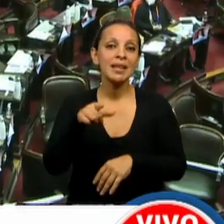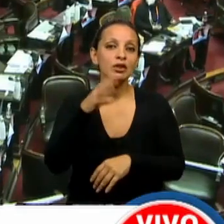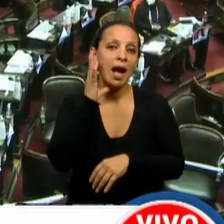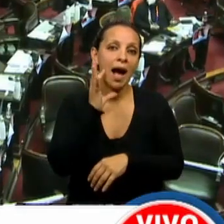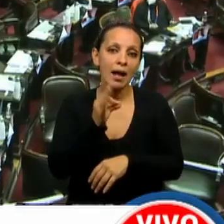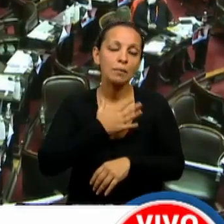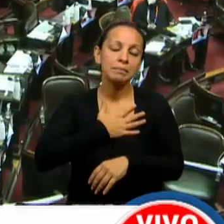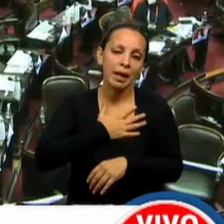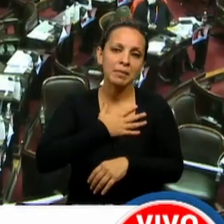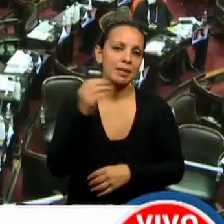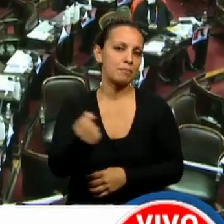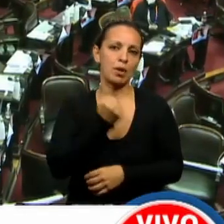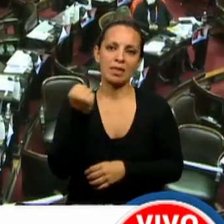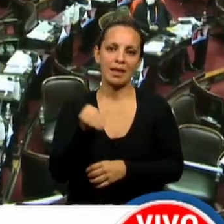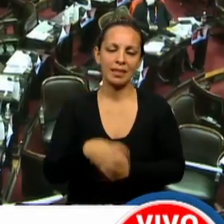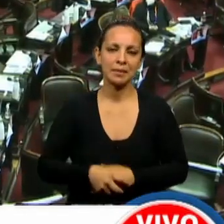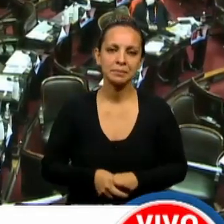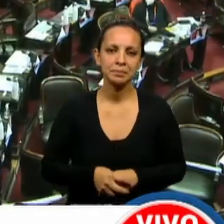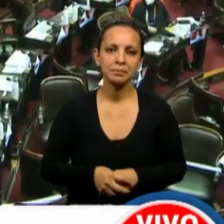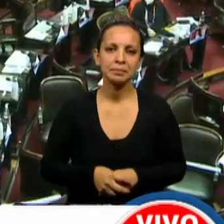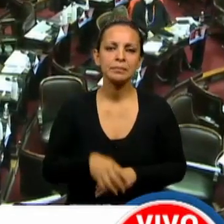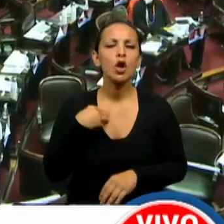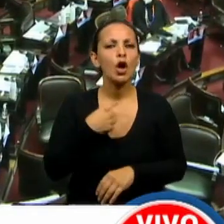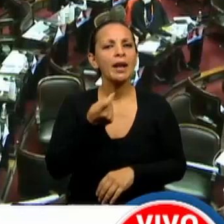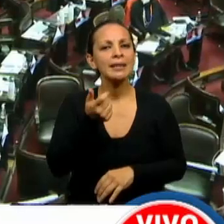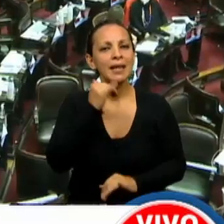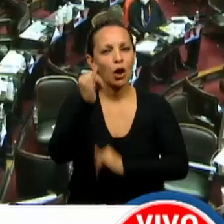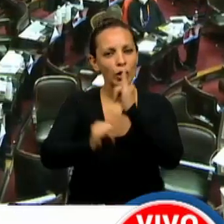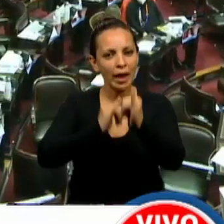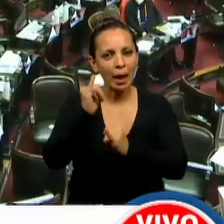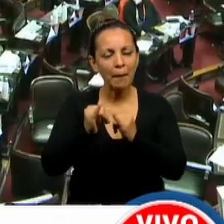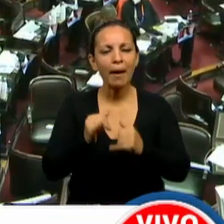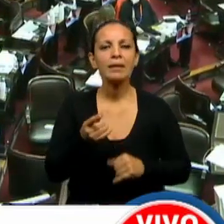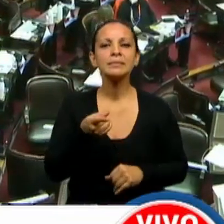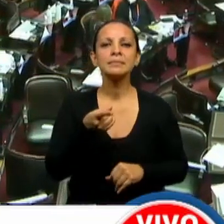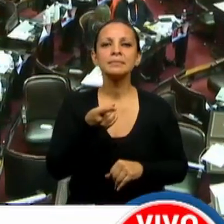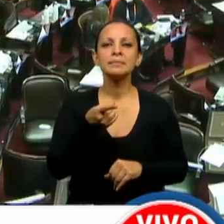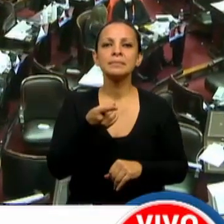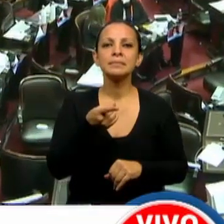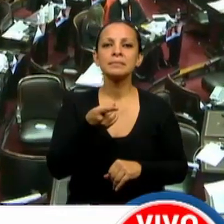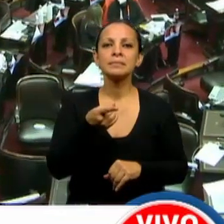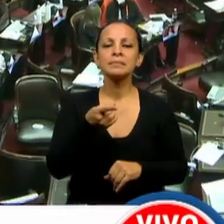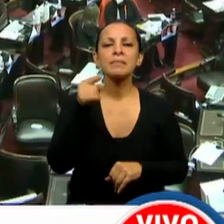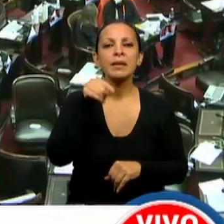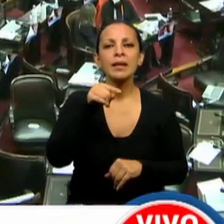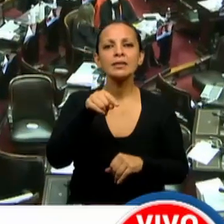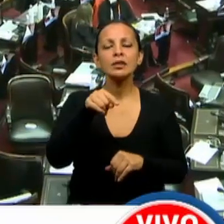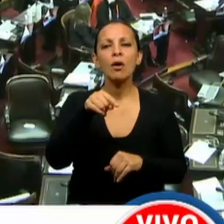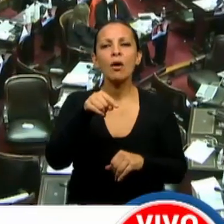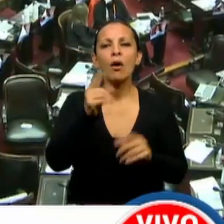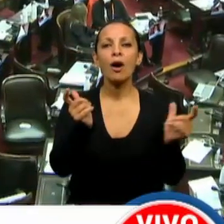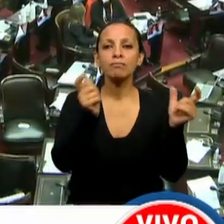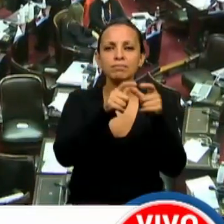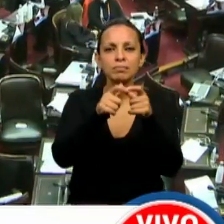considero muy importante. Yo recién comentaba que esto se encuentra en